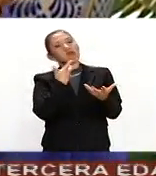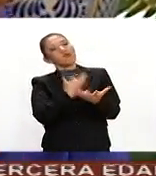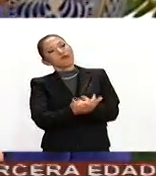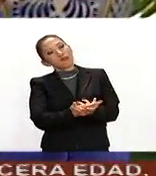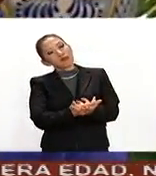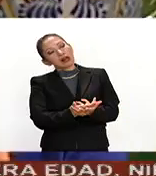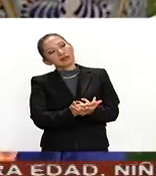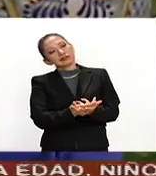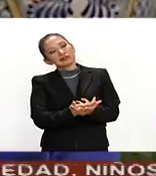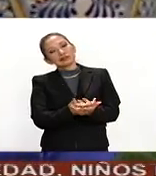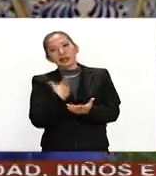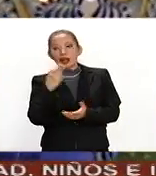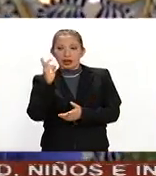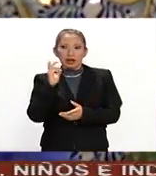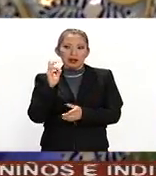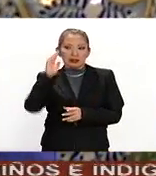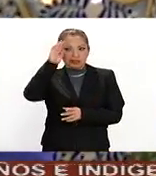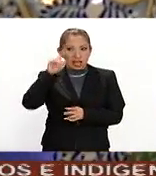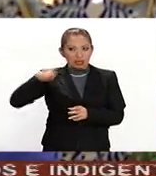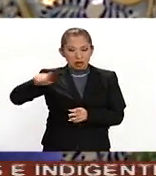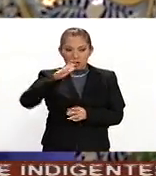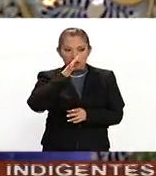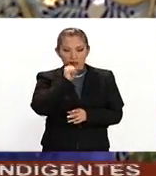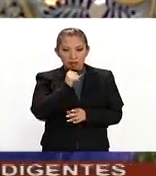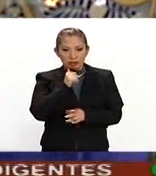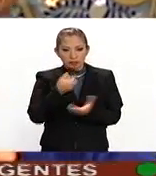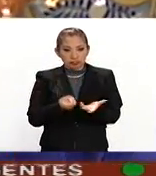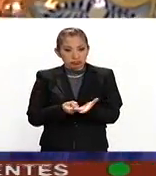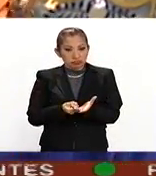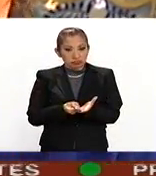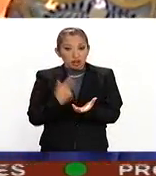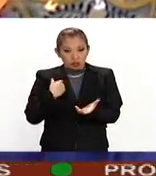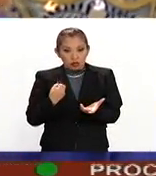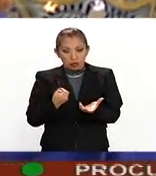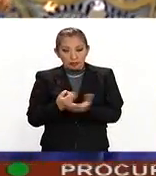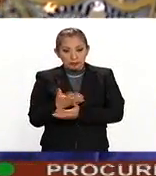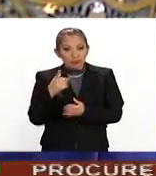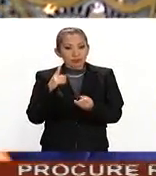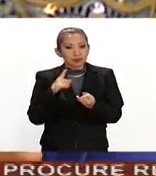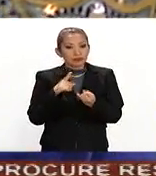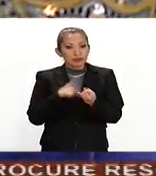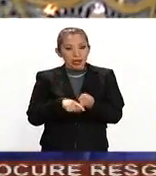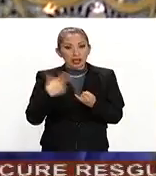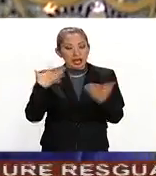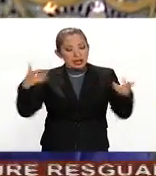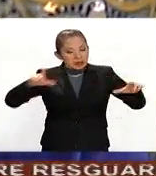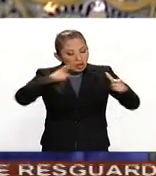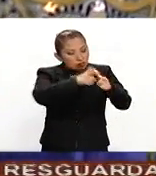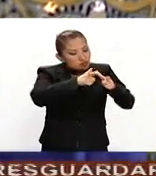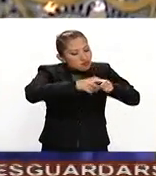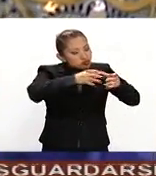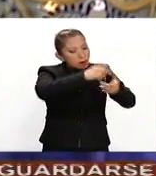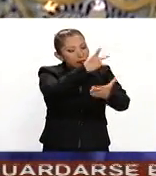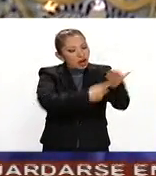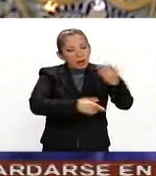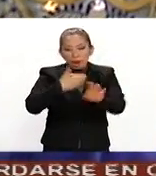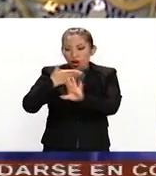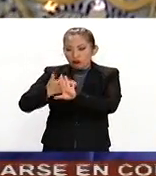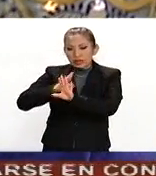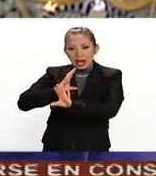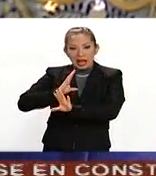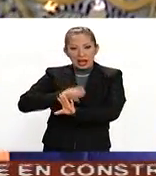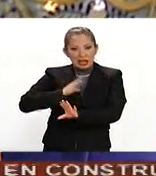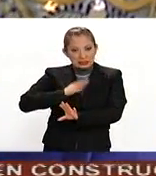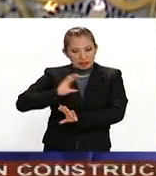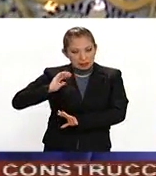gusto y que eran las señoras que no pueden y salí y constituí el programa contra el cáncer de